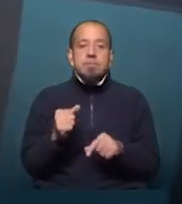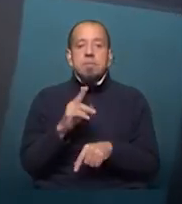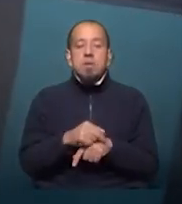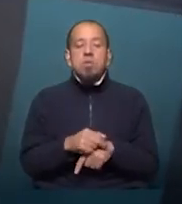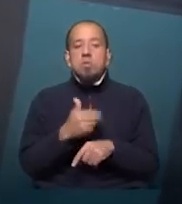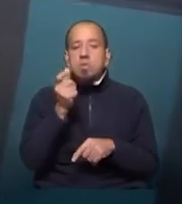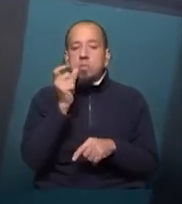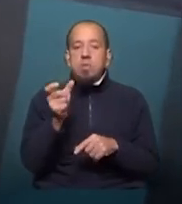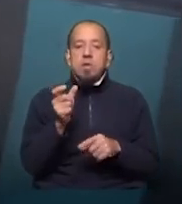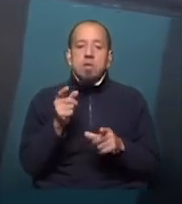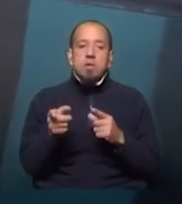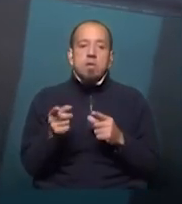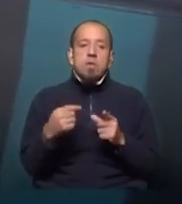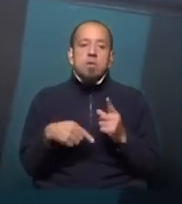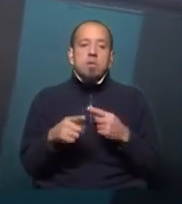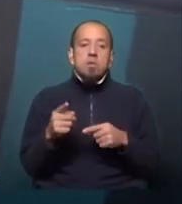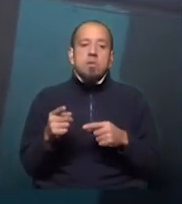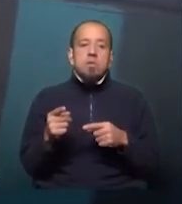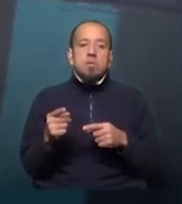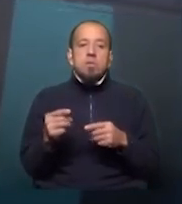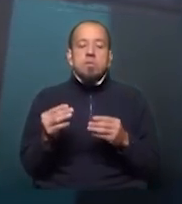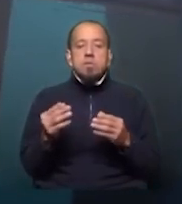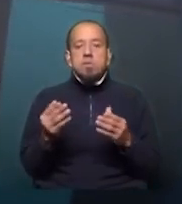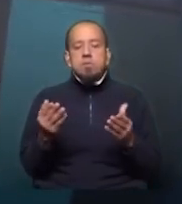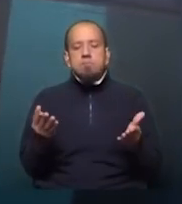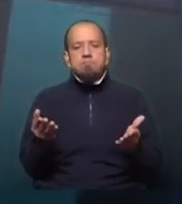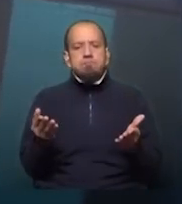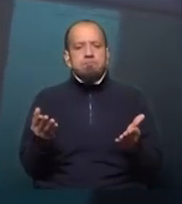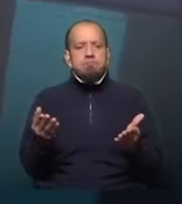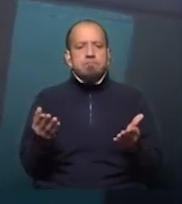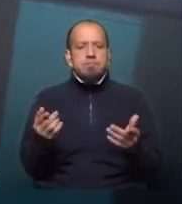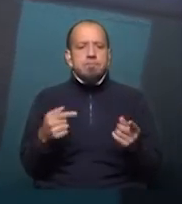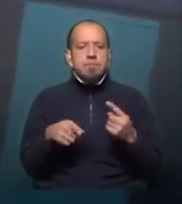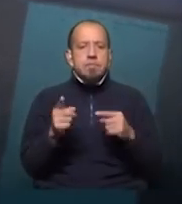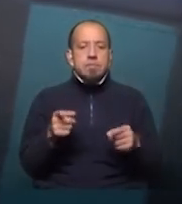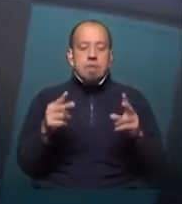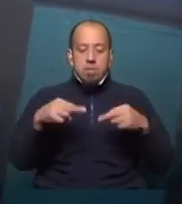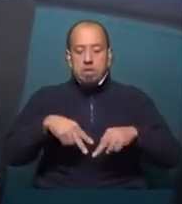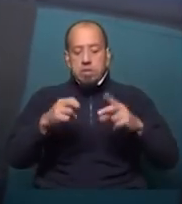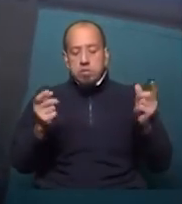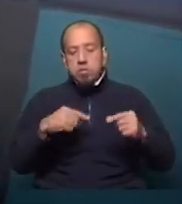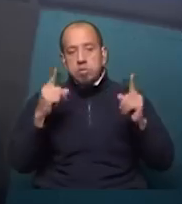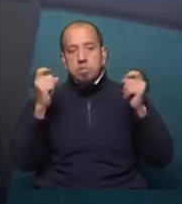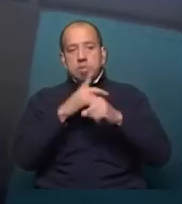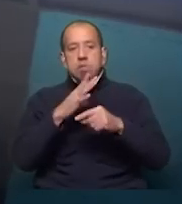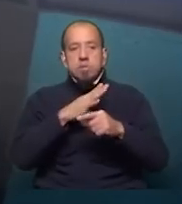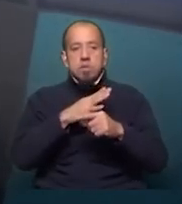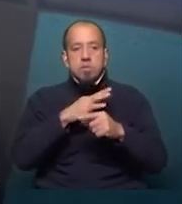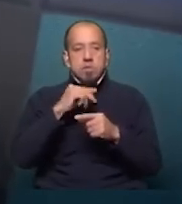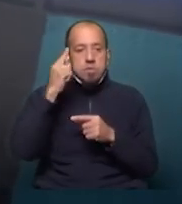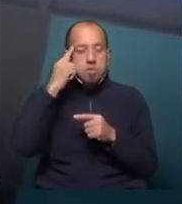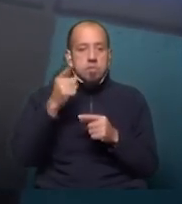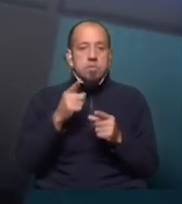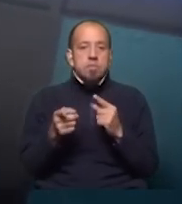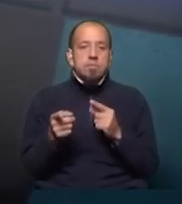encubiertas etcétera etcétera entonces este seguramente es una investigación difícil donde habrá que ver los